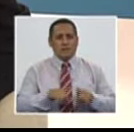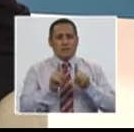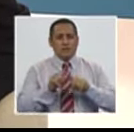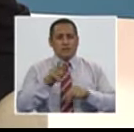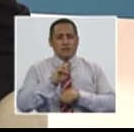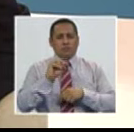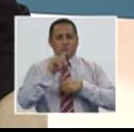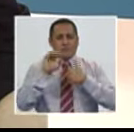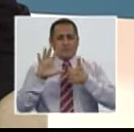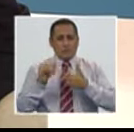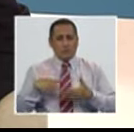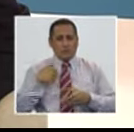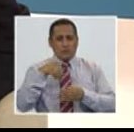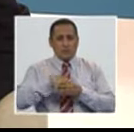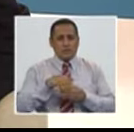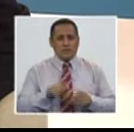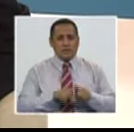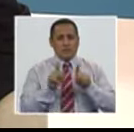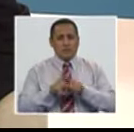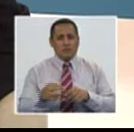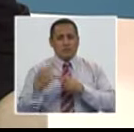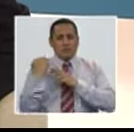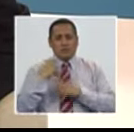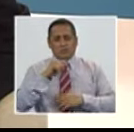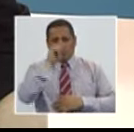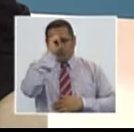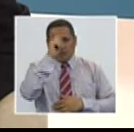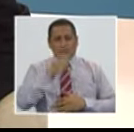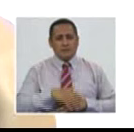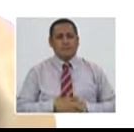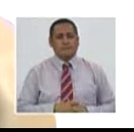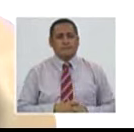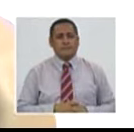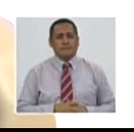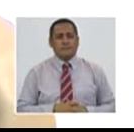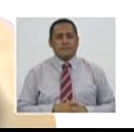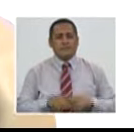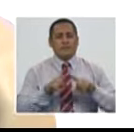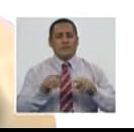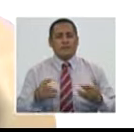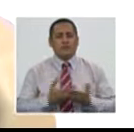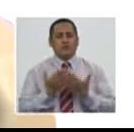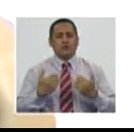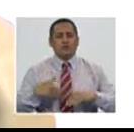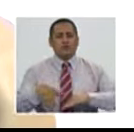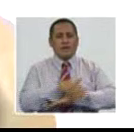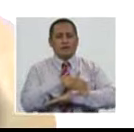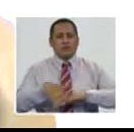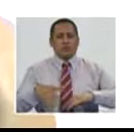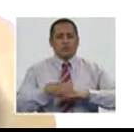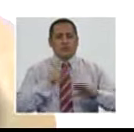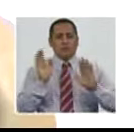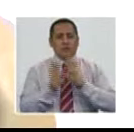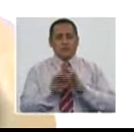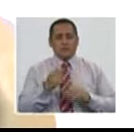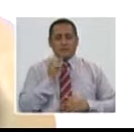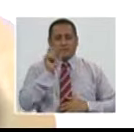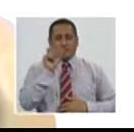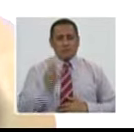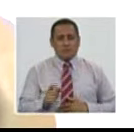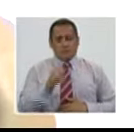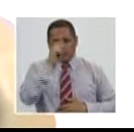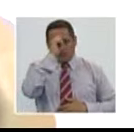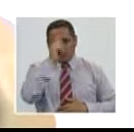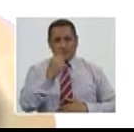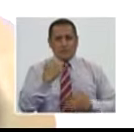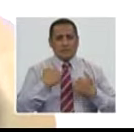las elecciones del 2016 él podría votar por un representante ante tumbes depende donde tiene su dirección si si